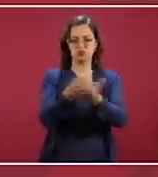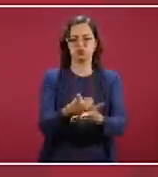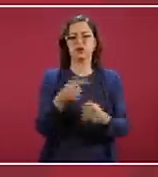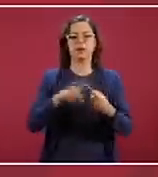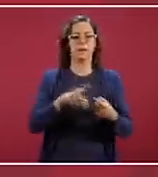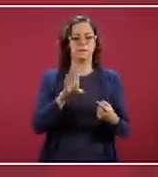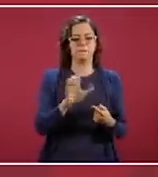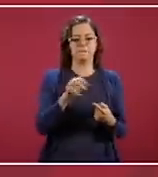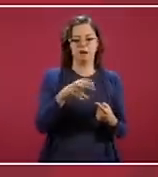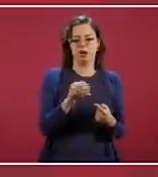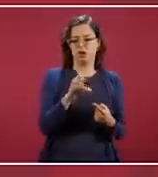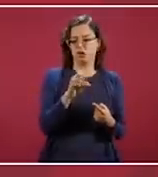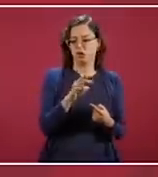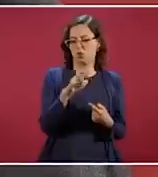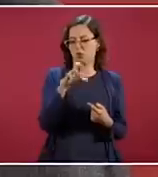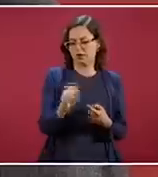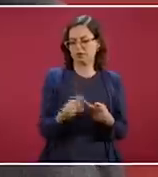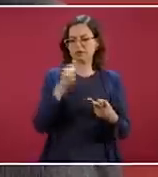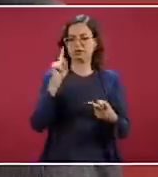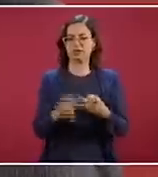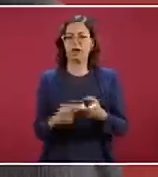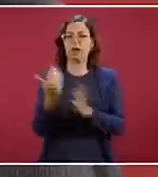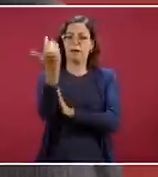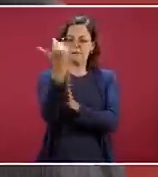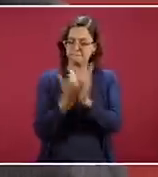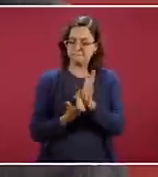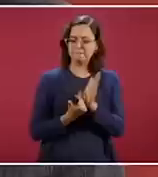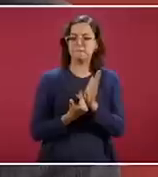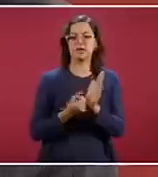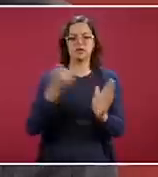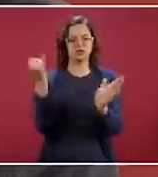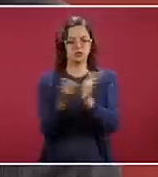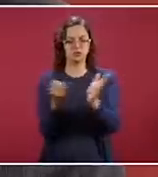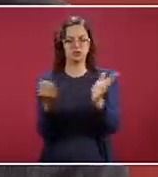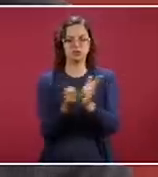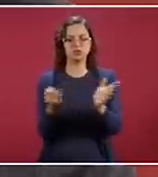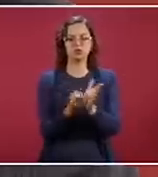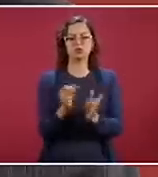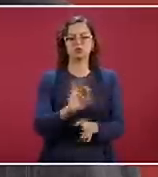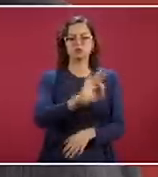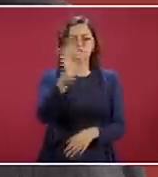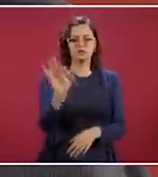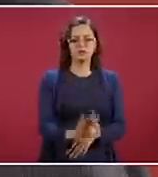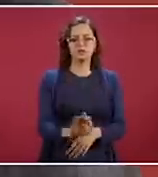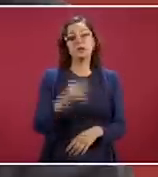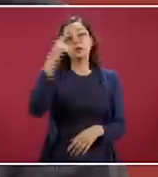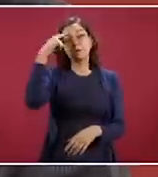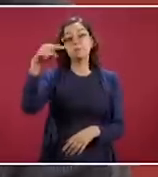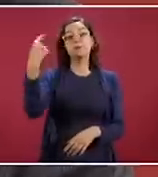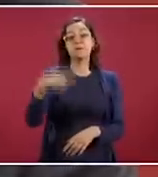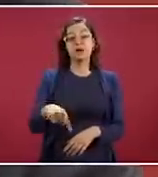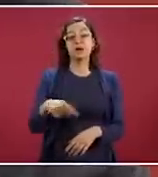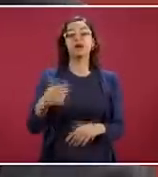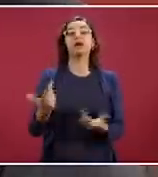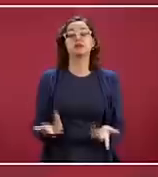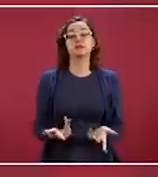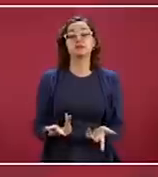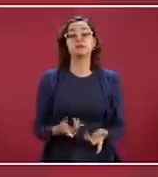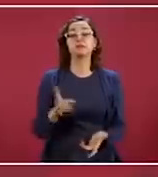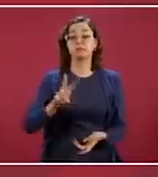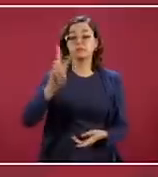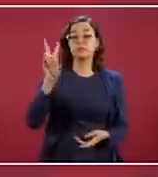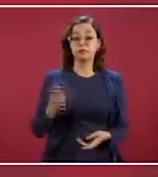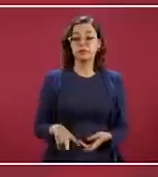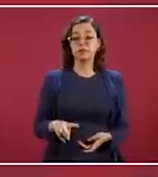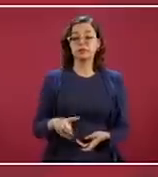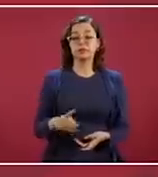Banobras, buscando bajar tasas de interés para que puedan tener